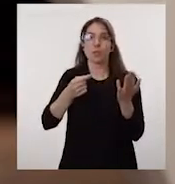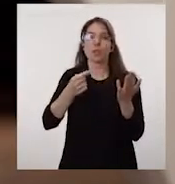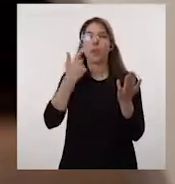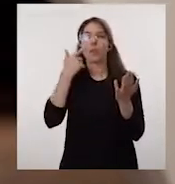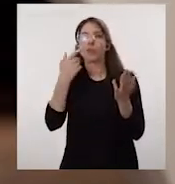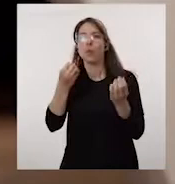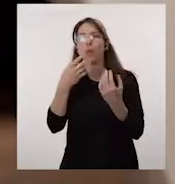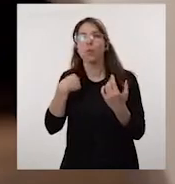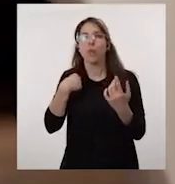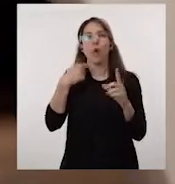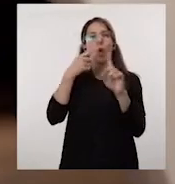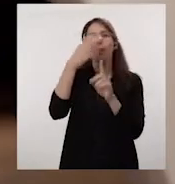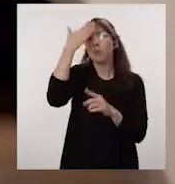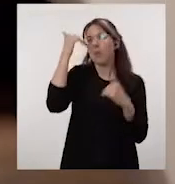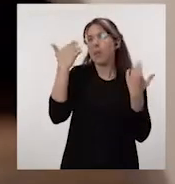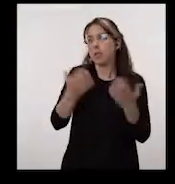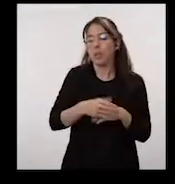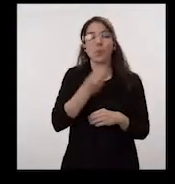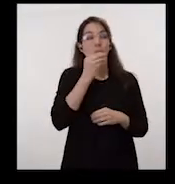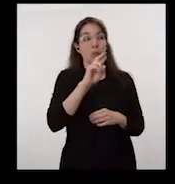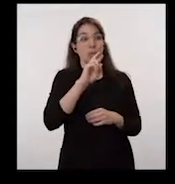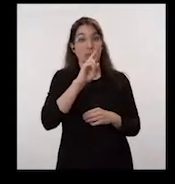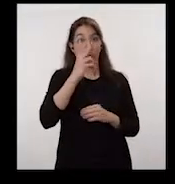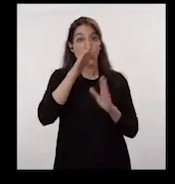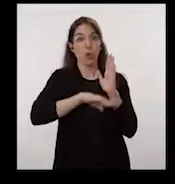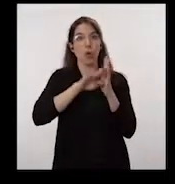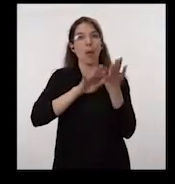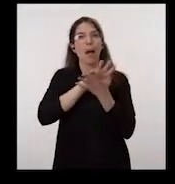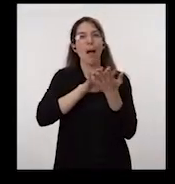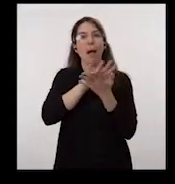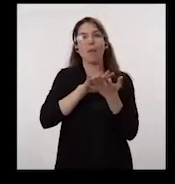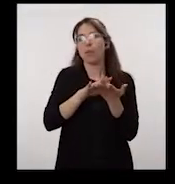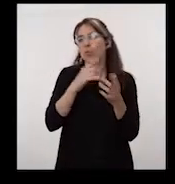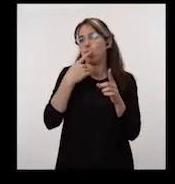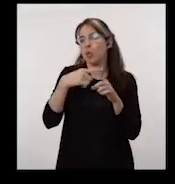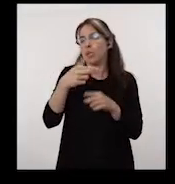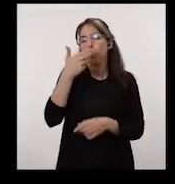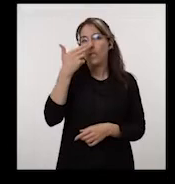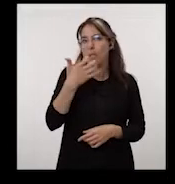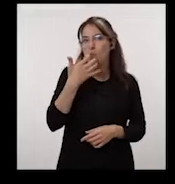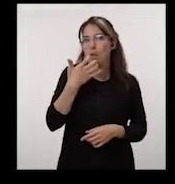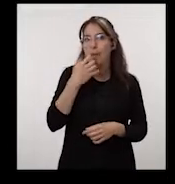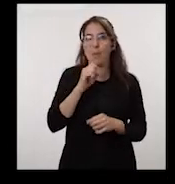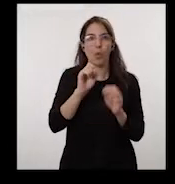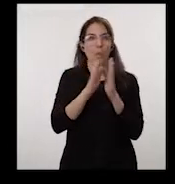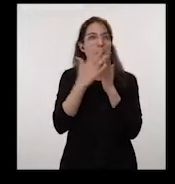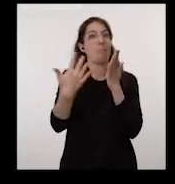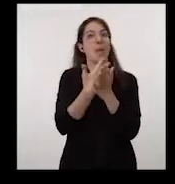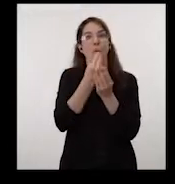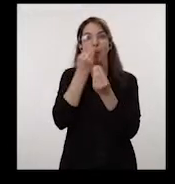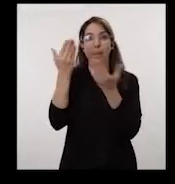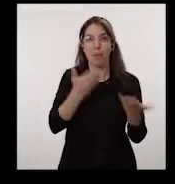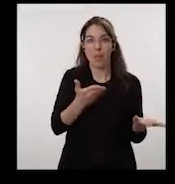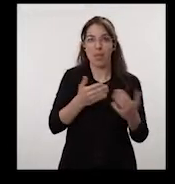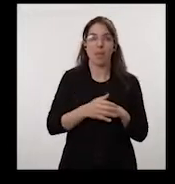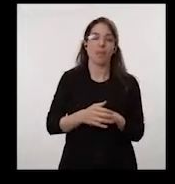me gusta especialmente bueno pues en el segundo programa se van a tratar aspectos tan interesantes como un manual de bienvenida